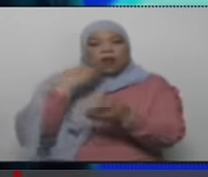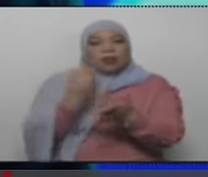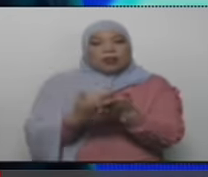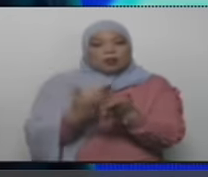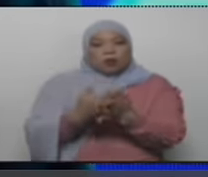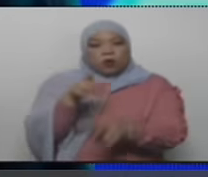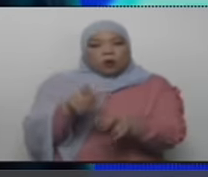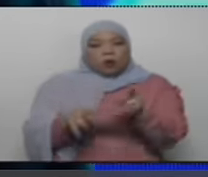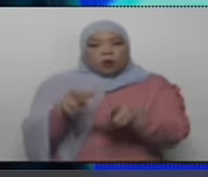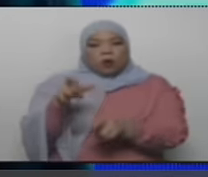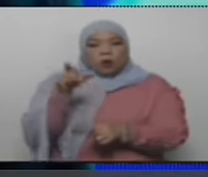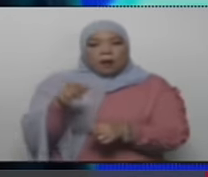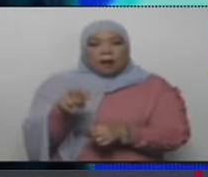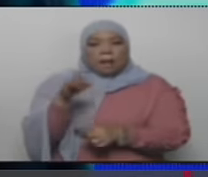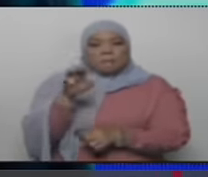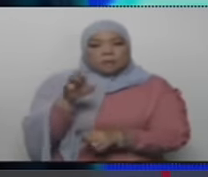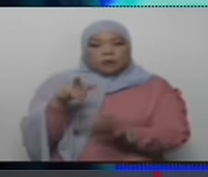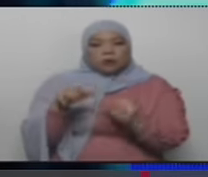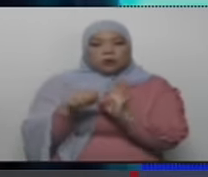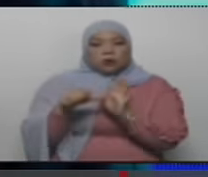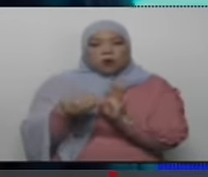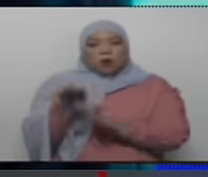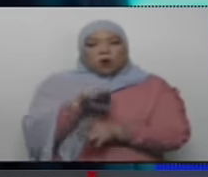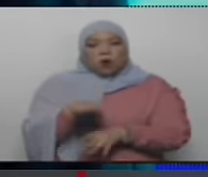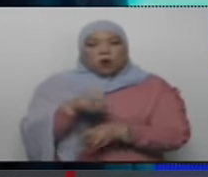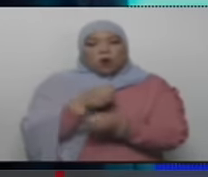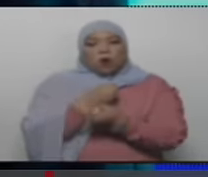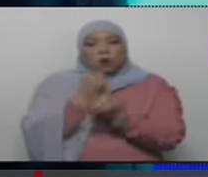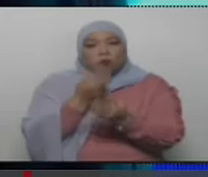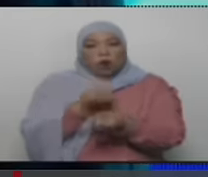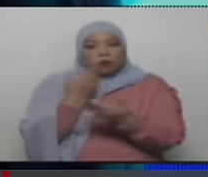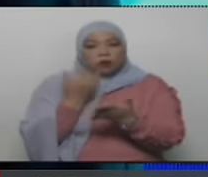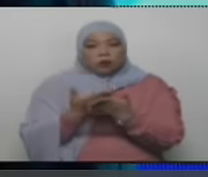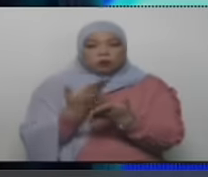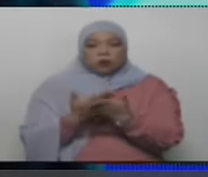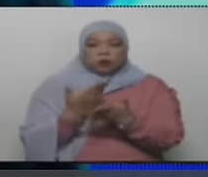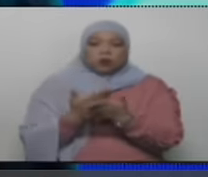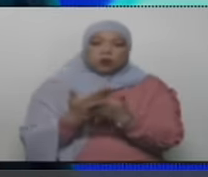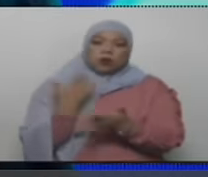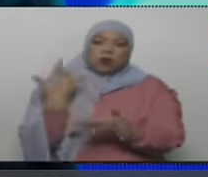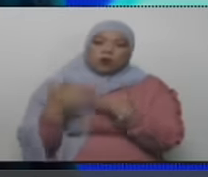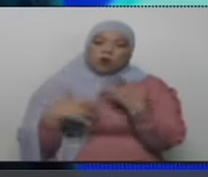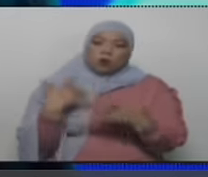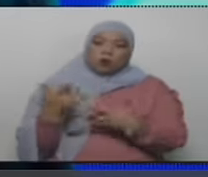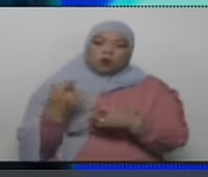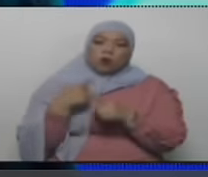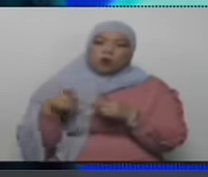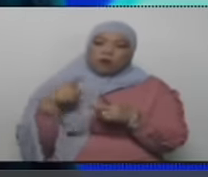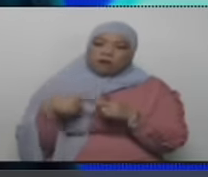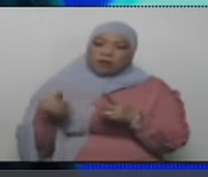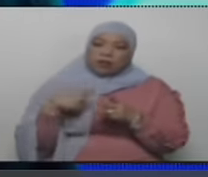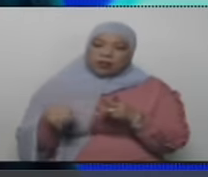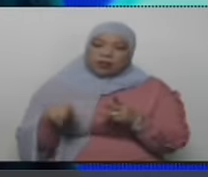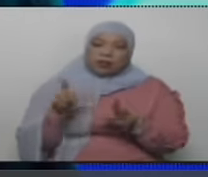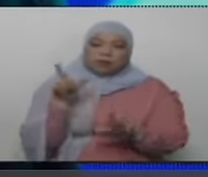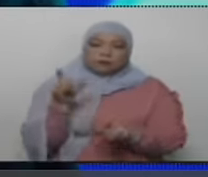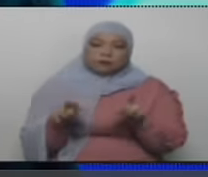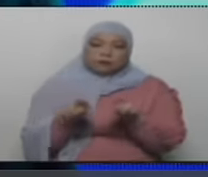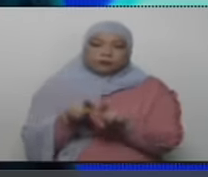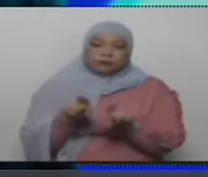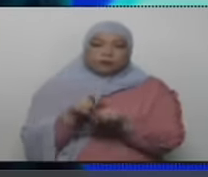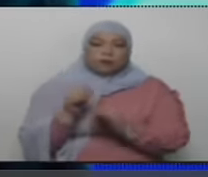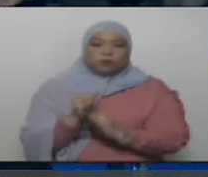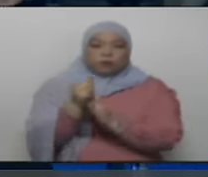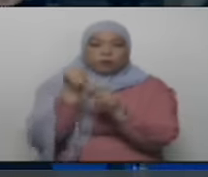de alias Pepero, donde él confesaba que precisamente eso era una operación de distracción, que era dirigida